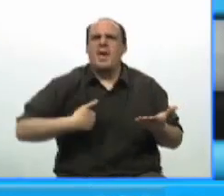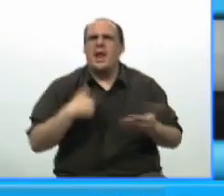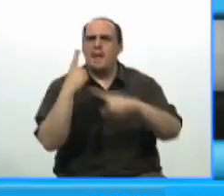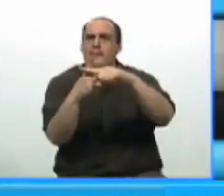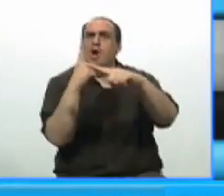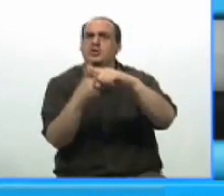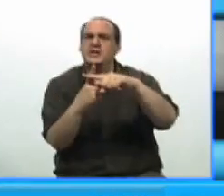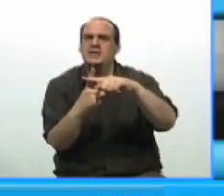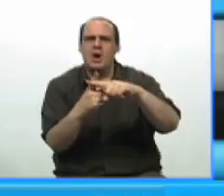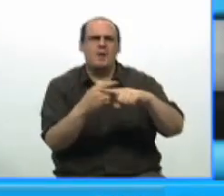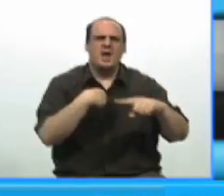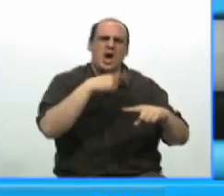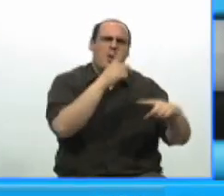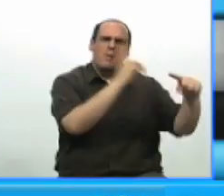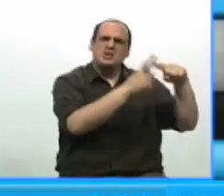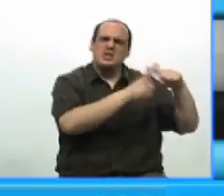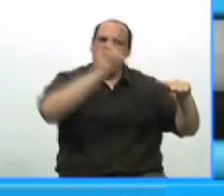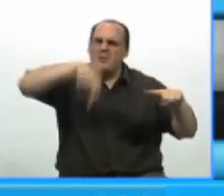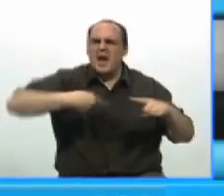que traen los proyectos?